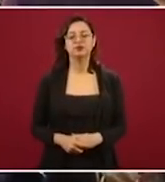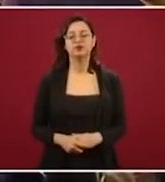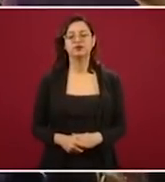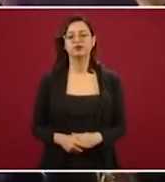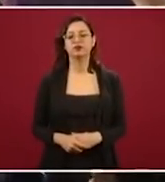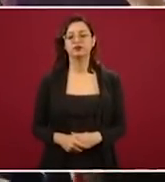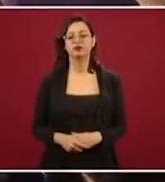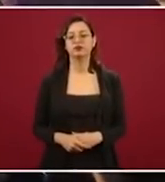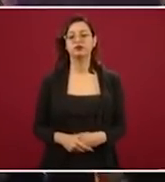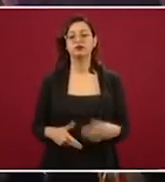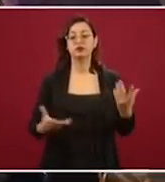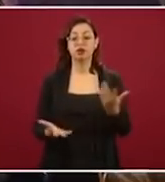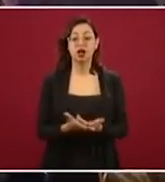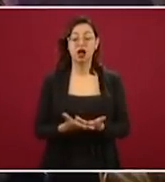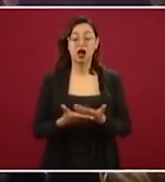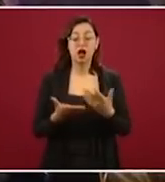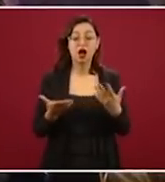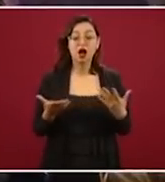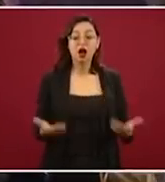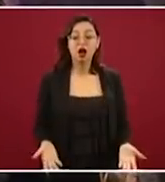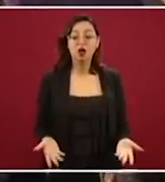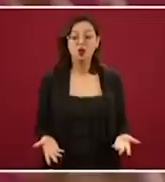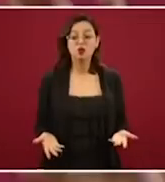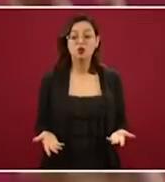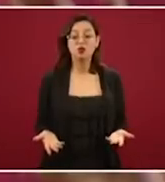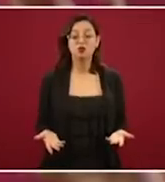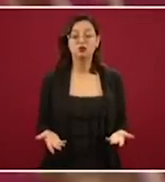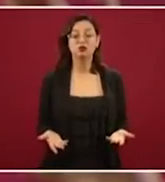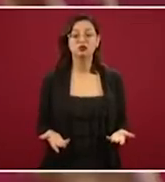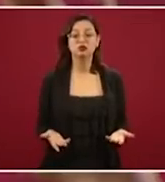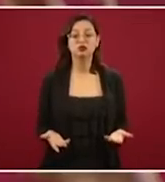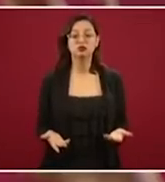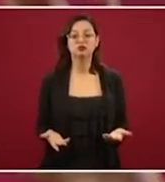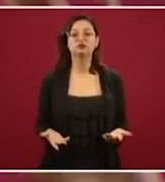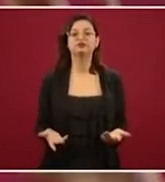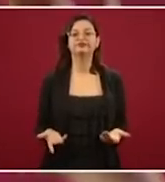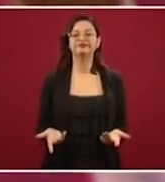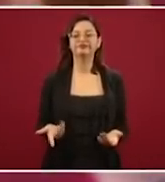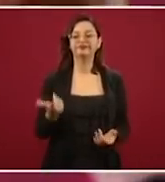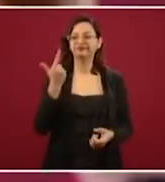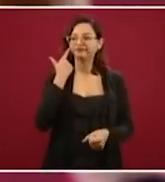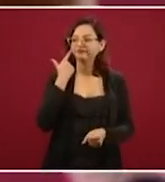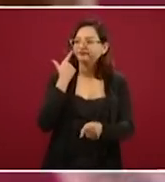Es hasta ahora que se está